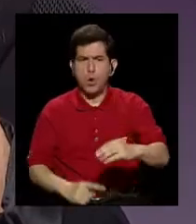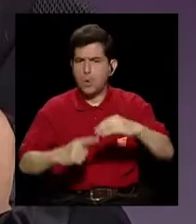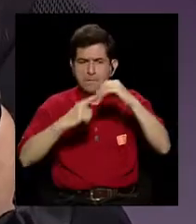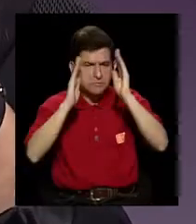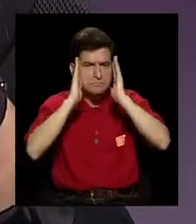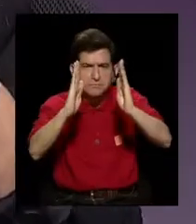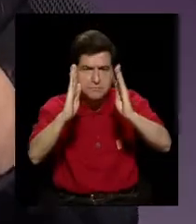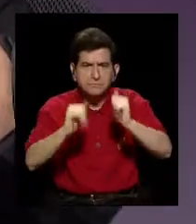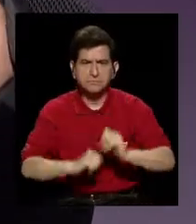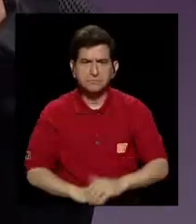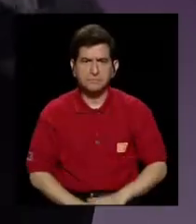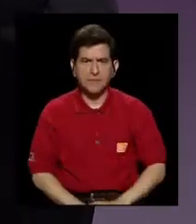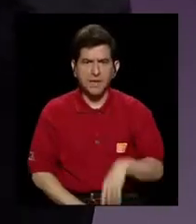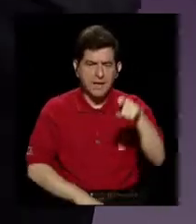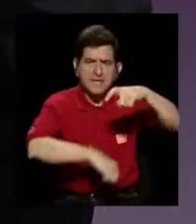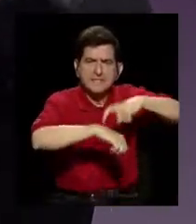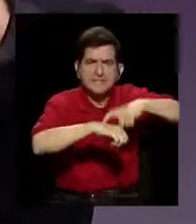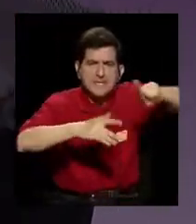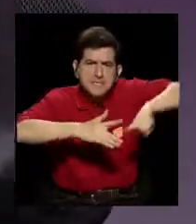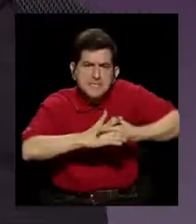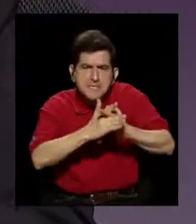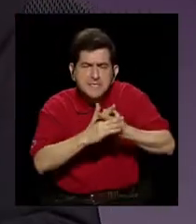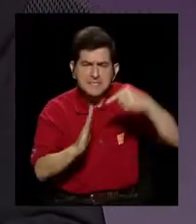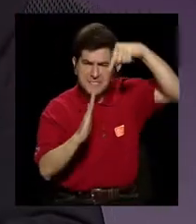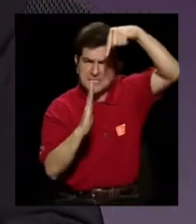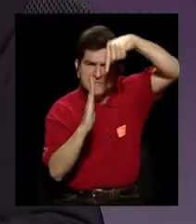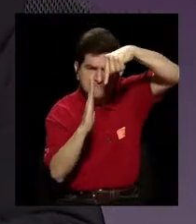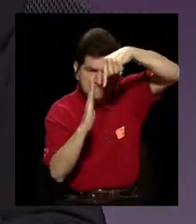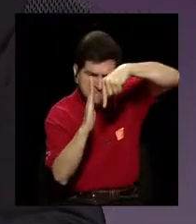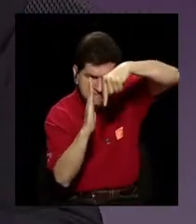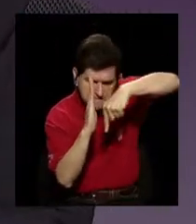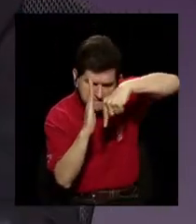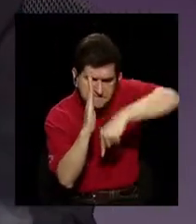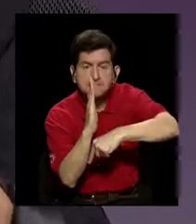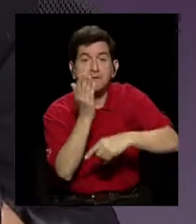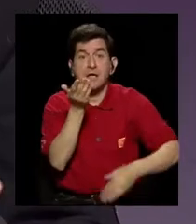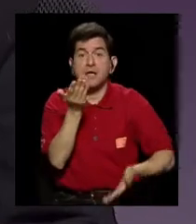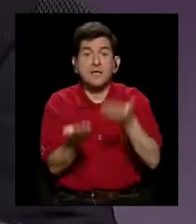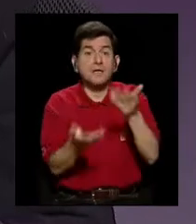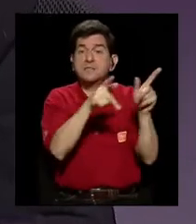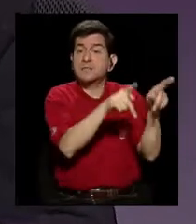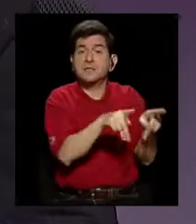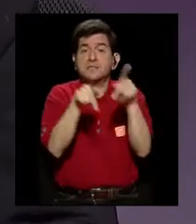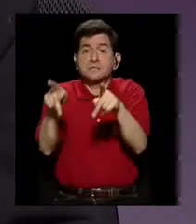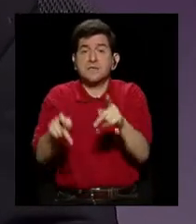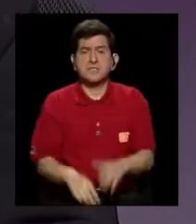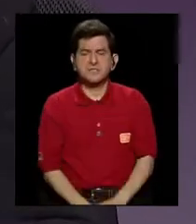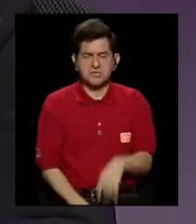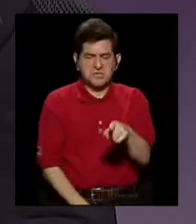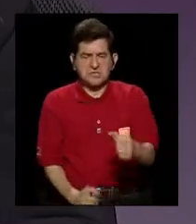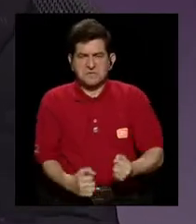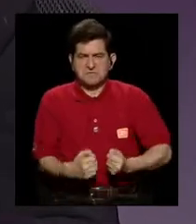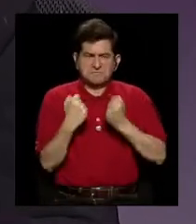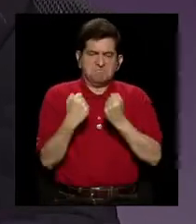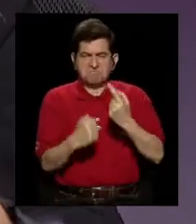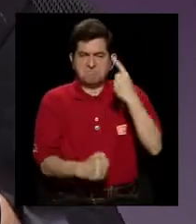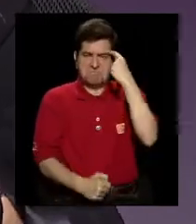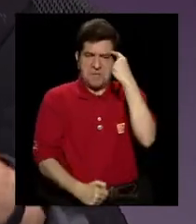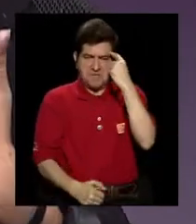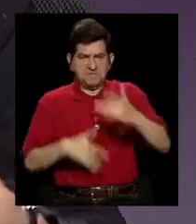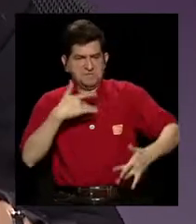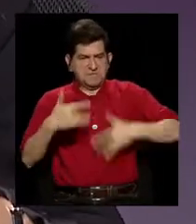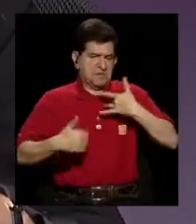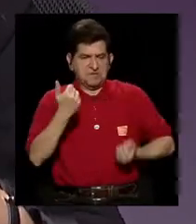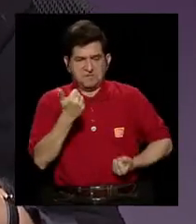prioridad, entonces desde ahí comienza a calar hasta abajo y posiblemente haya gente que se envalentone y que piensen, que se